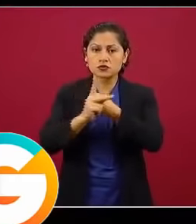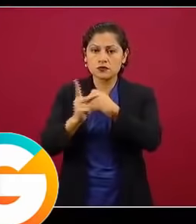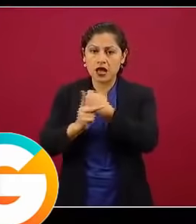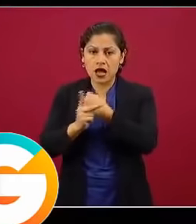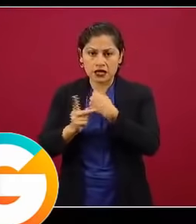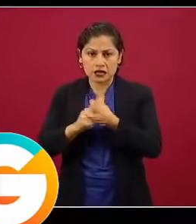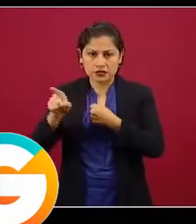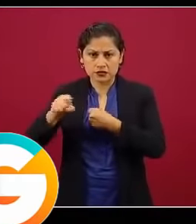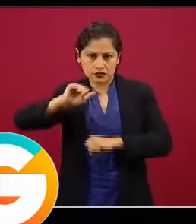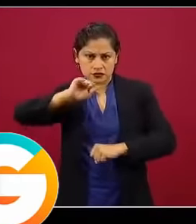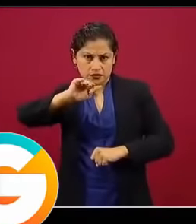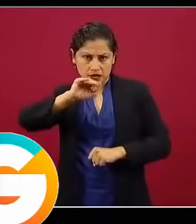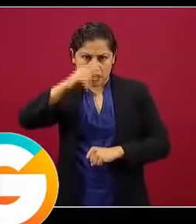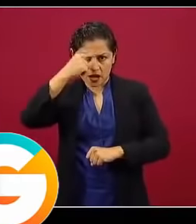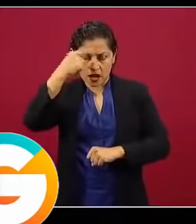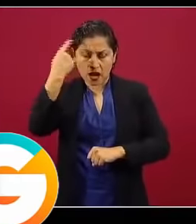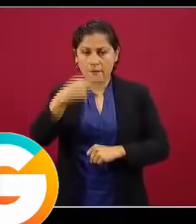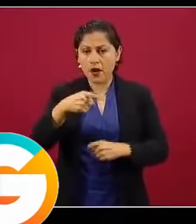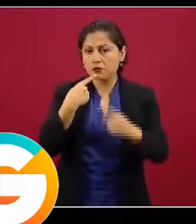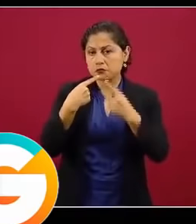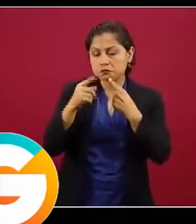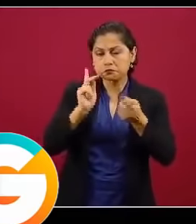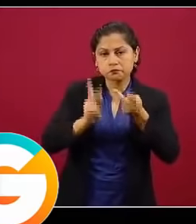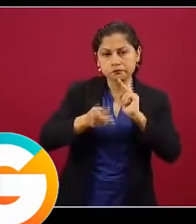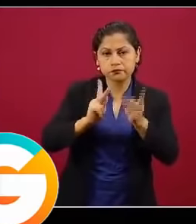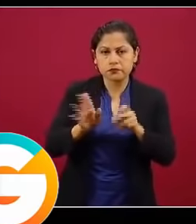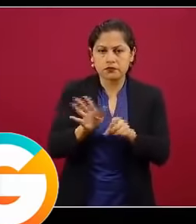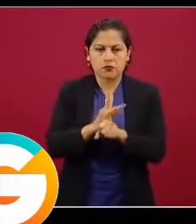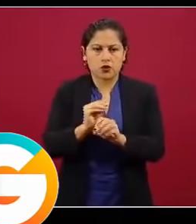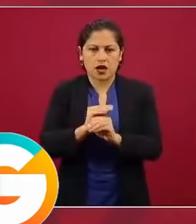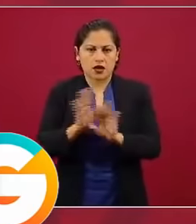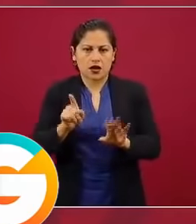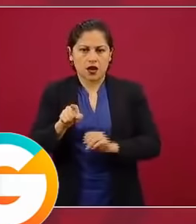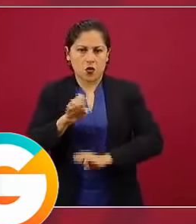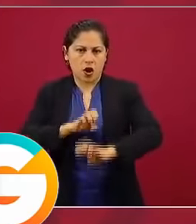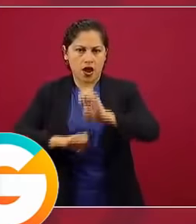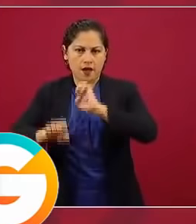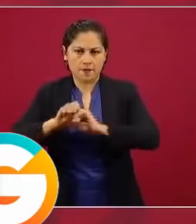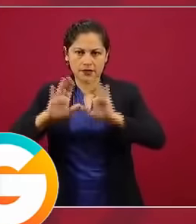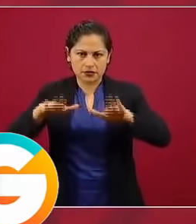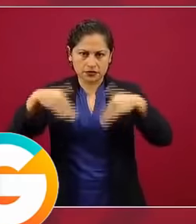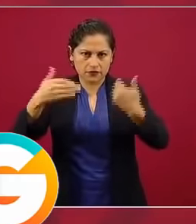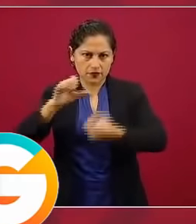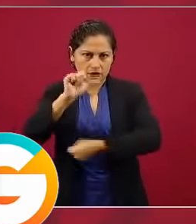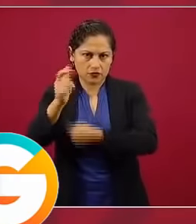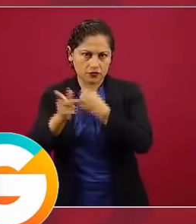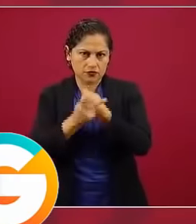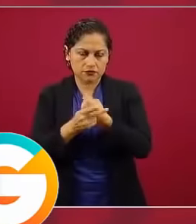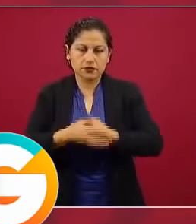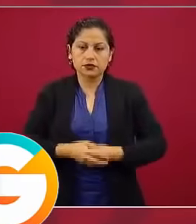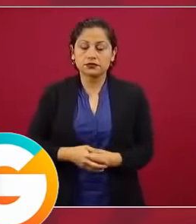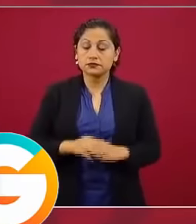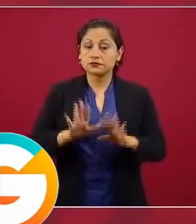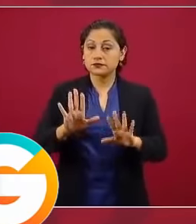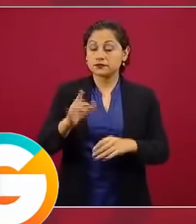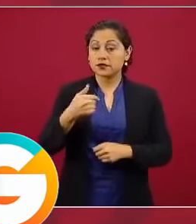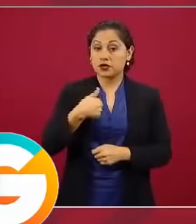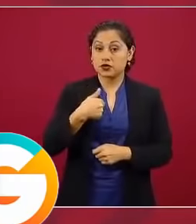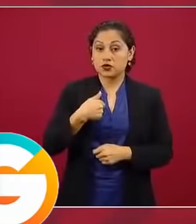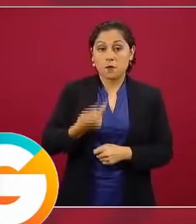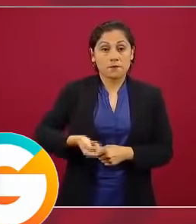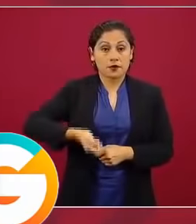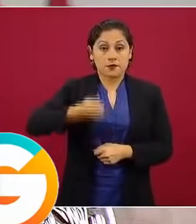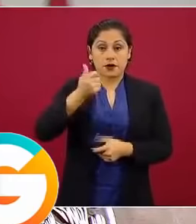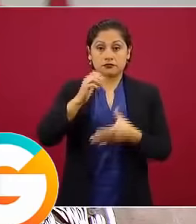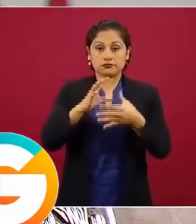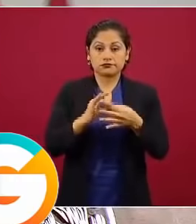investigar? Porque obviamente están muy relacionadas las empresas extranjeras. Esto lo estoy dando a conocer por primera vez